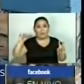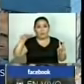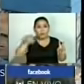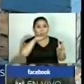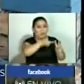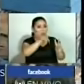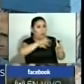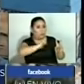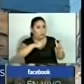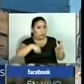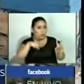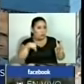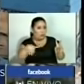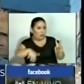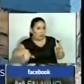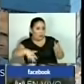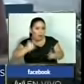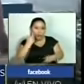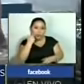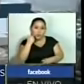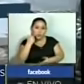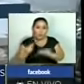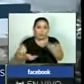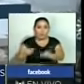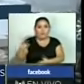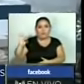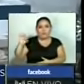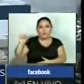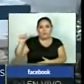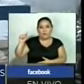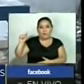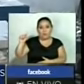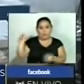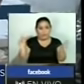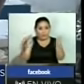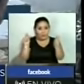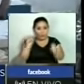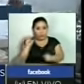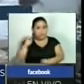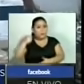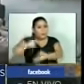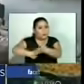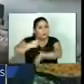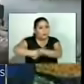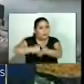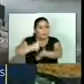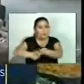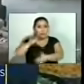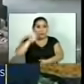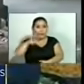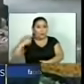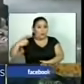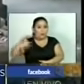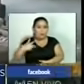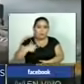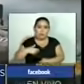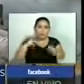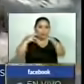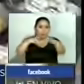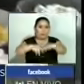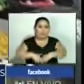de dulces típicos La Fiesta. Desde hace 40 años, la familia luchó por mantener el negocio a flote, pero hoy todo está